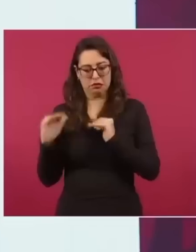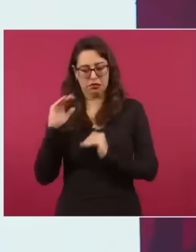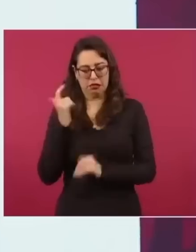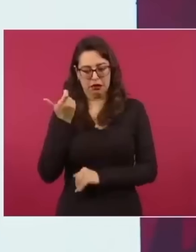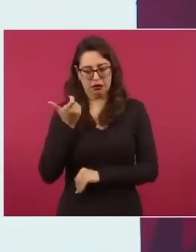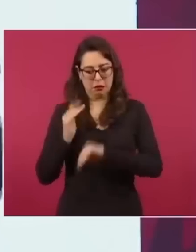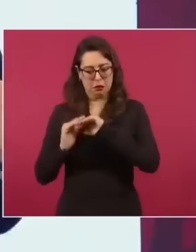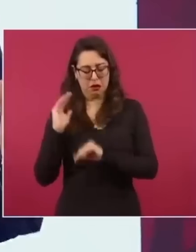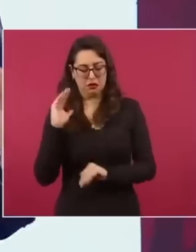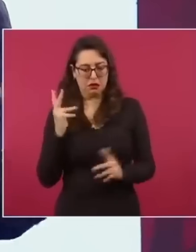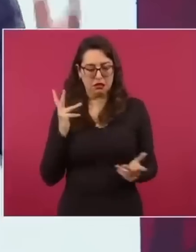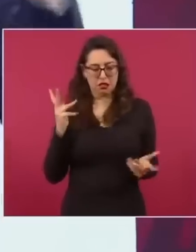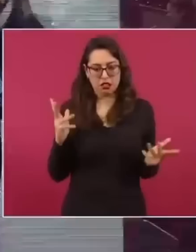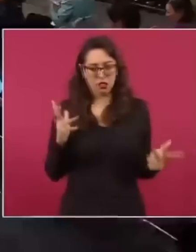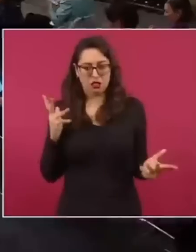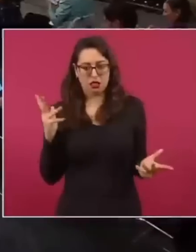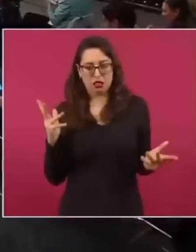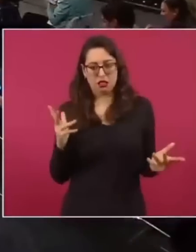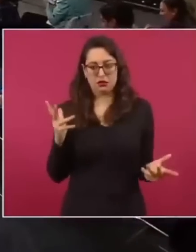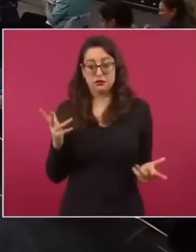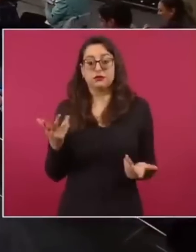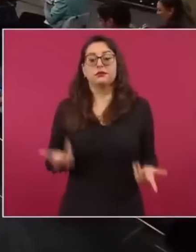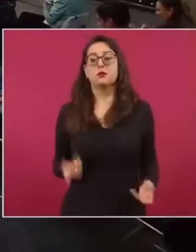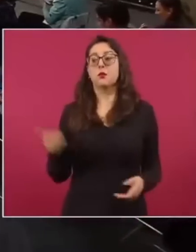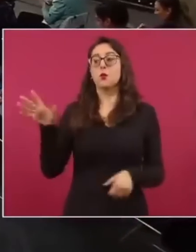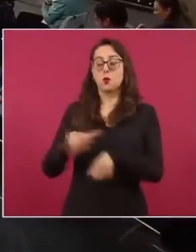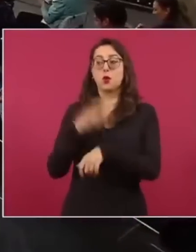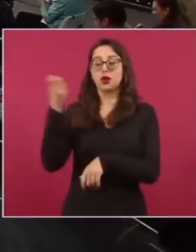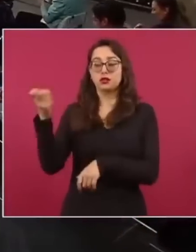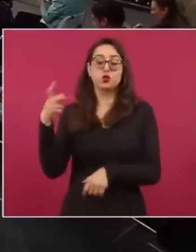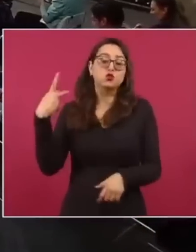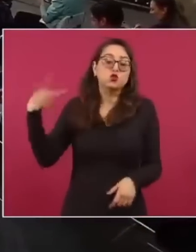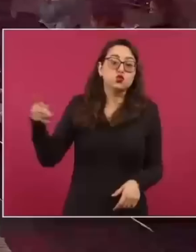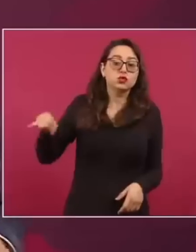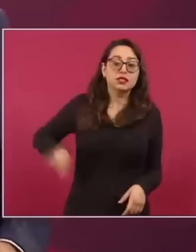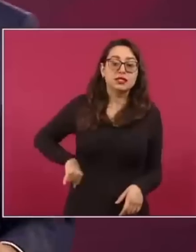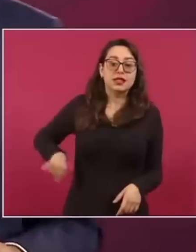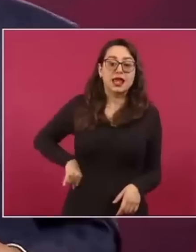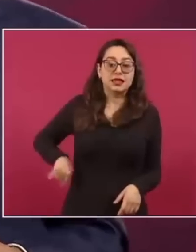Entonces, era defender sus intereses.